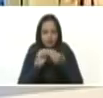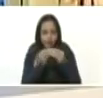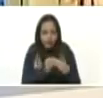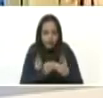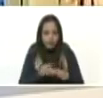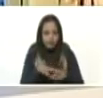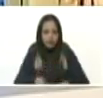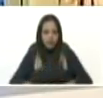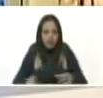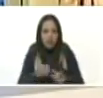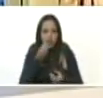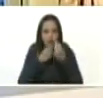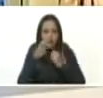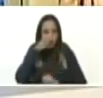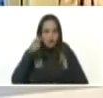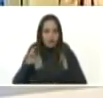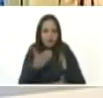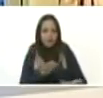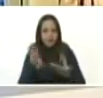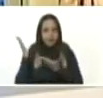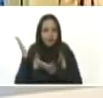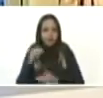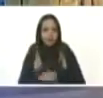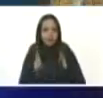el alimento del pueblo. Adelante, Omar Prieto.